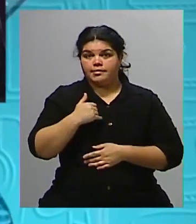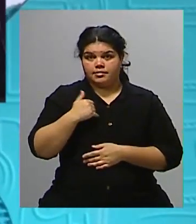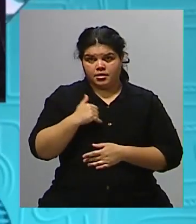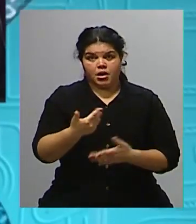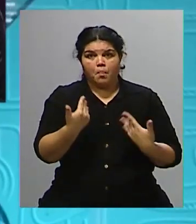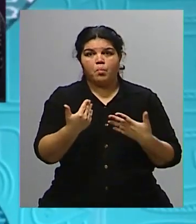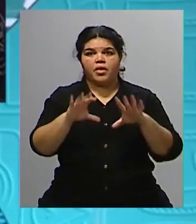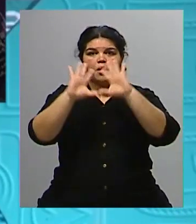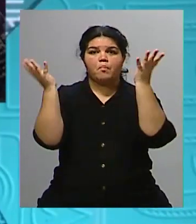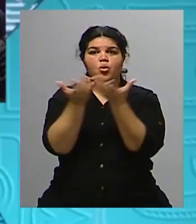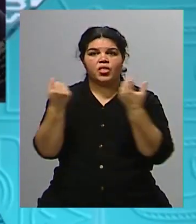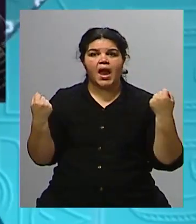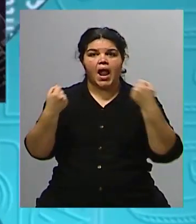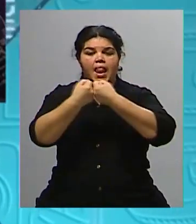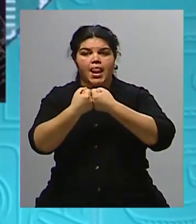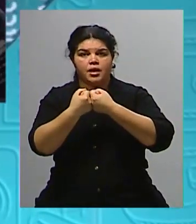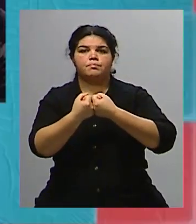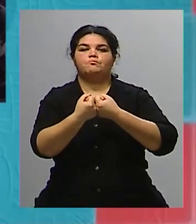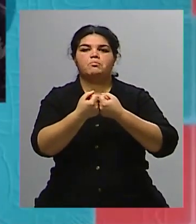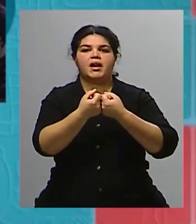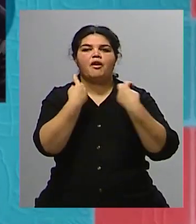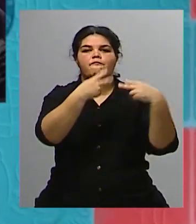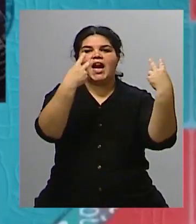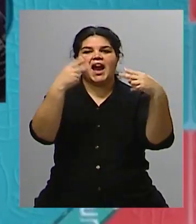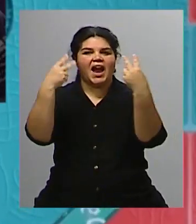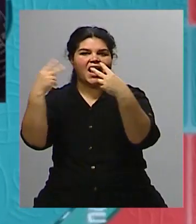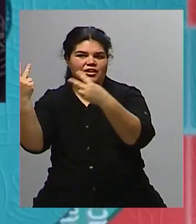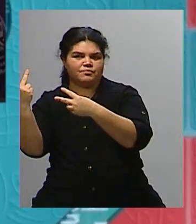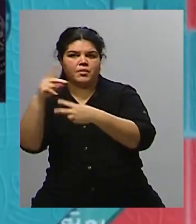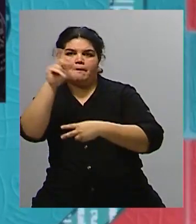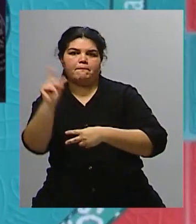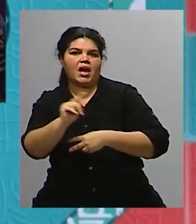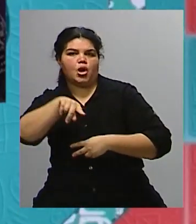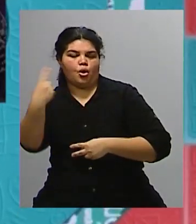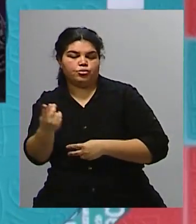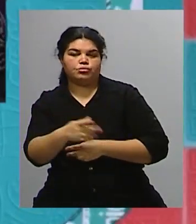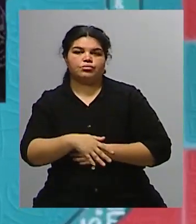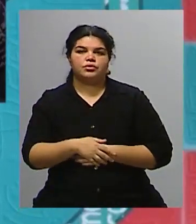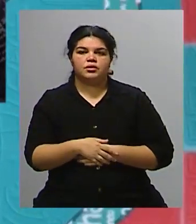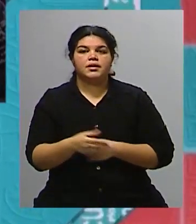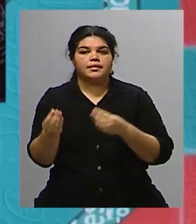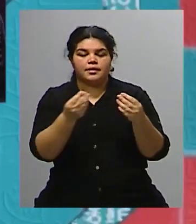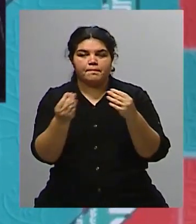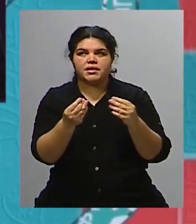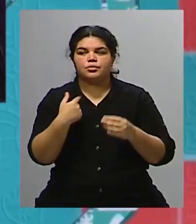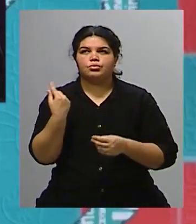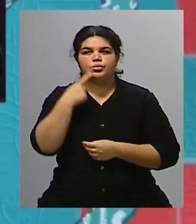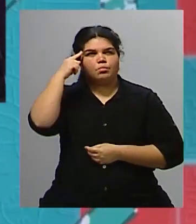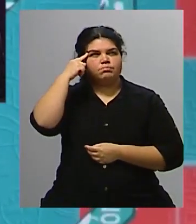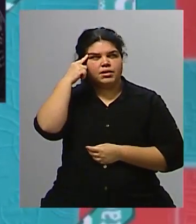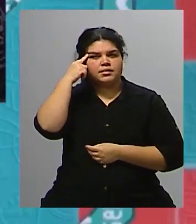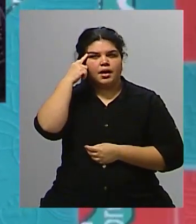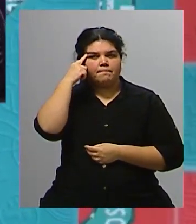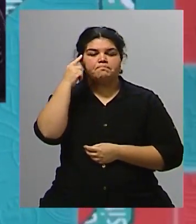Migraciones Seguras y Regulares. Y eso es muy importante decirlo, ¿no? Porque en cuanto uno se para sobre la perspectiva de que migrar es un derecho humano,